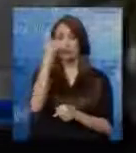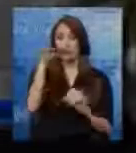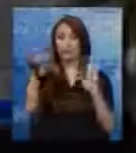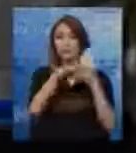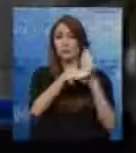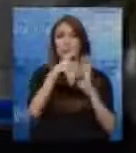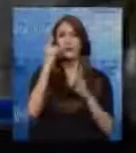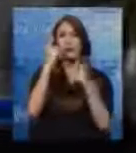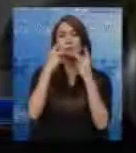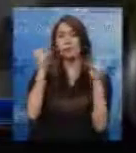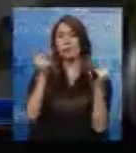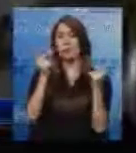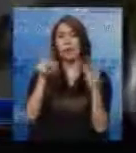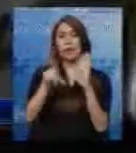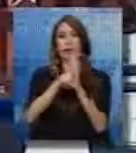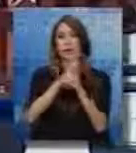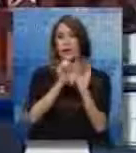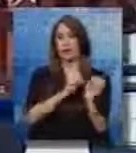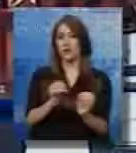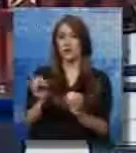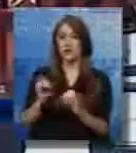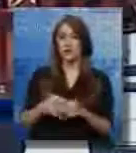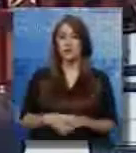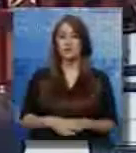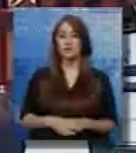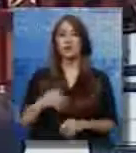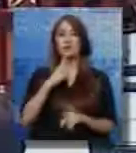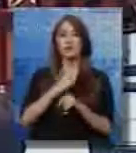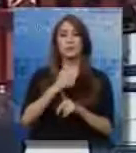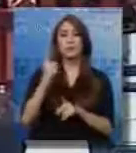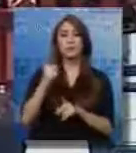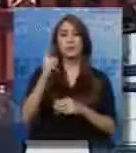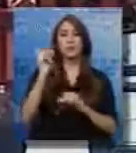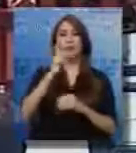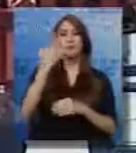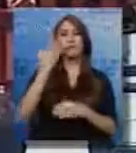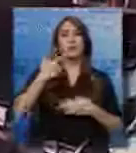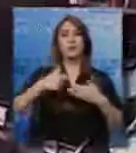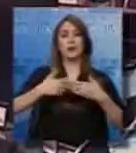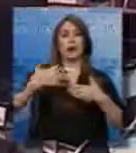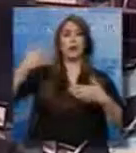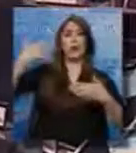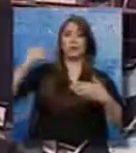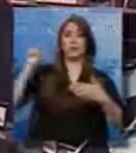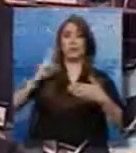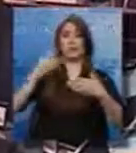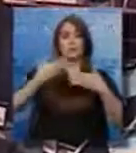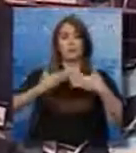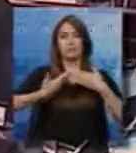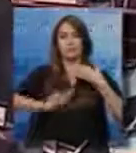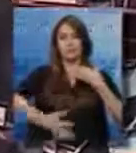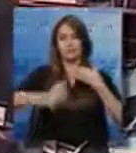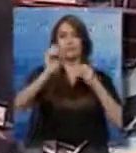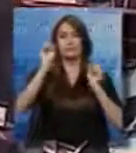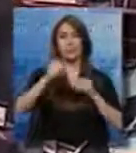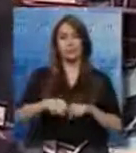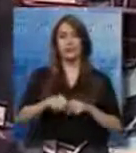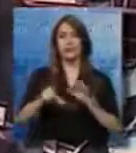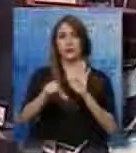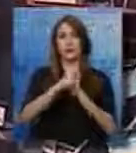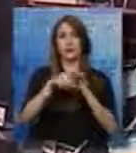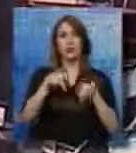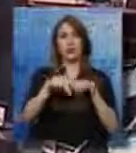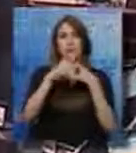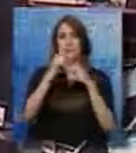sector público, que es la Ley Orgánica de Servicio Público. Reformas que no tienen carácter retroactivo, pues todos los contratos colectivos suscritos antes de la vigencia de la enmienda